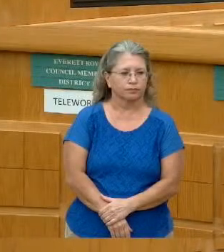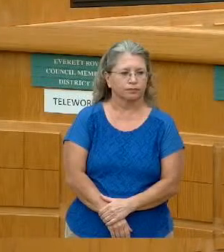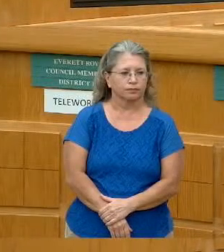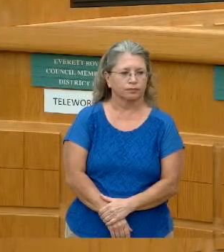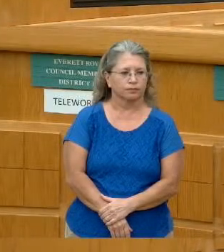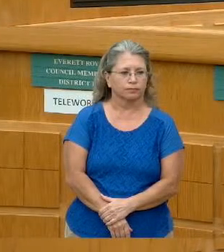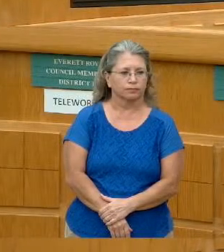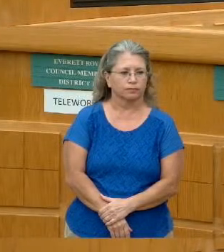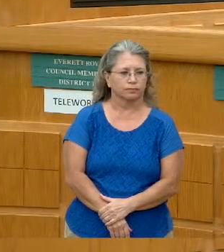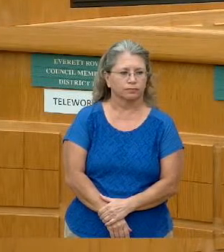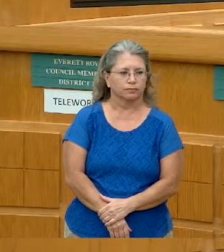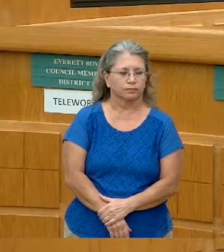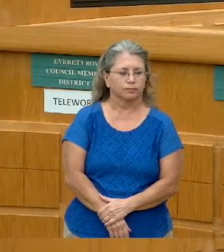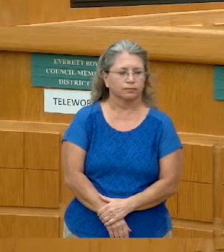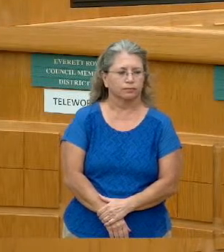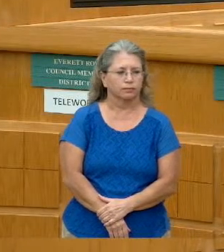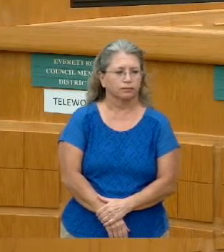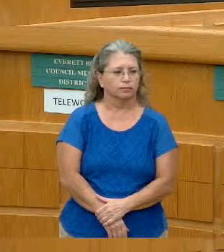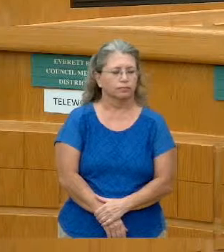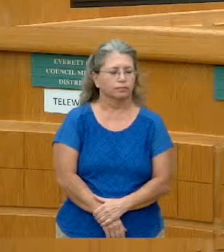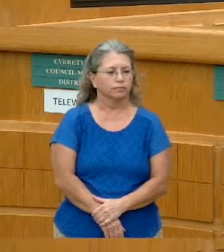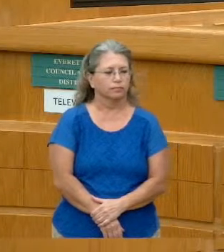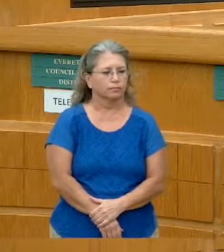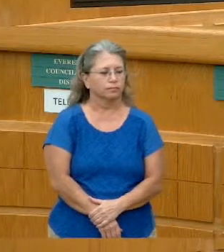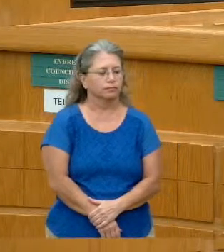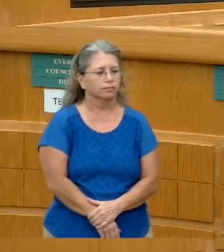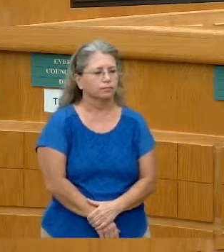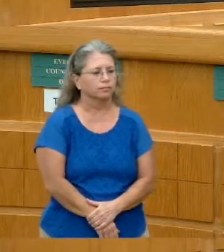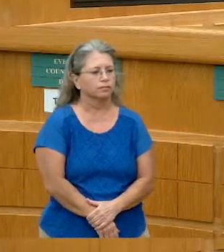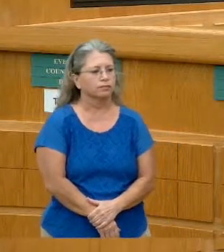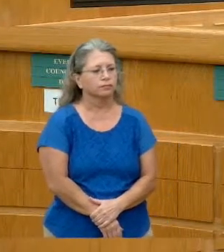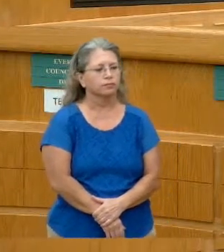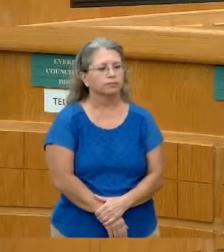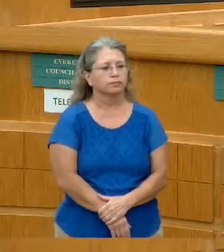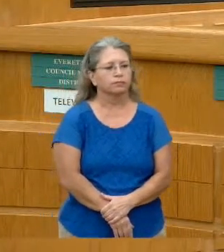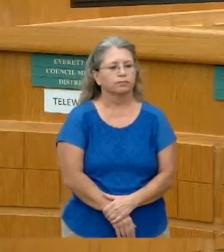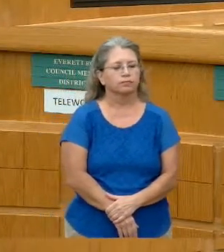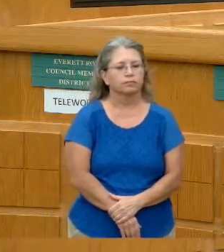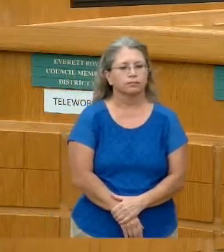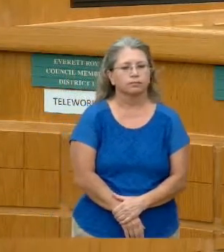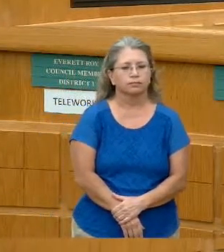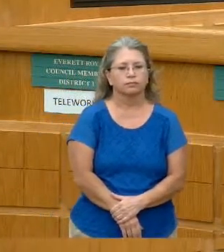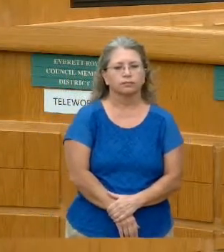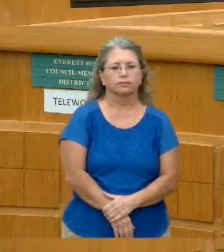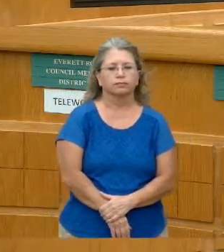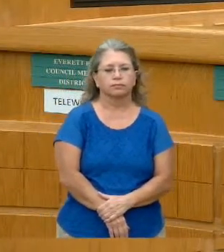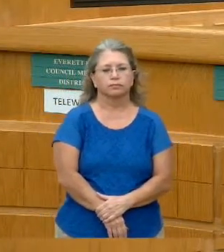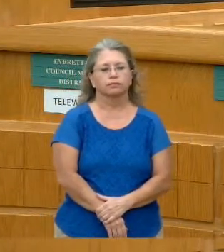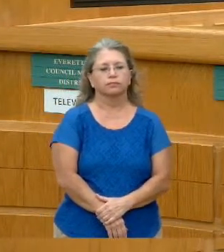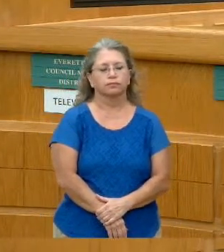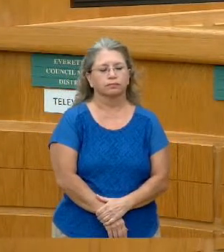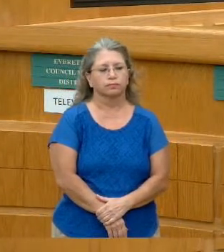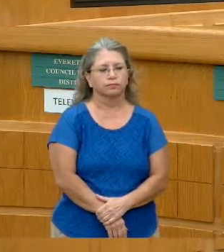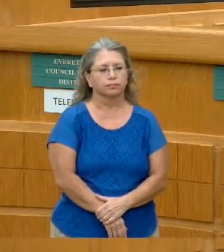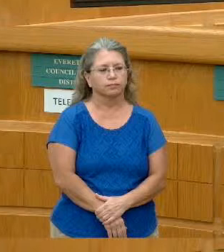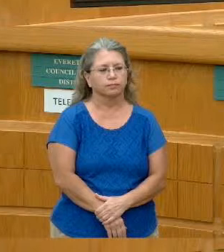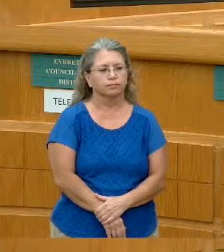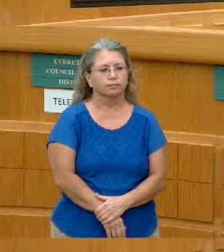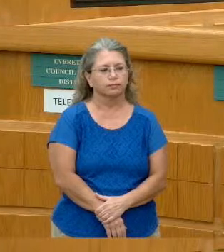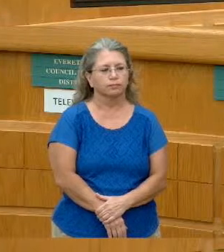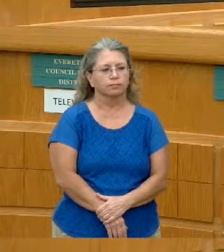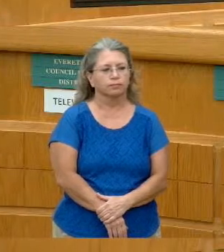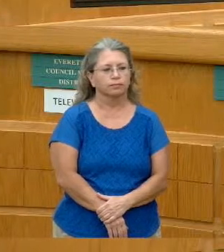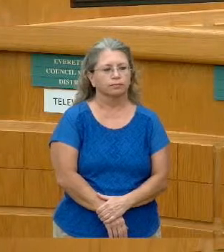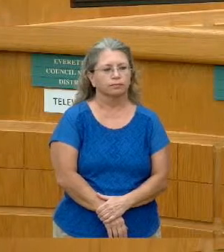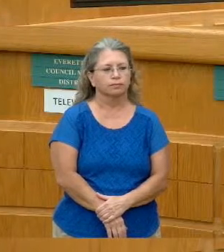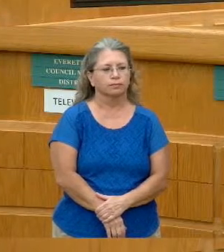facilidad propaguen el virus a una persona más vulnerable, como los ancianos o personas con sistemas inmunes débiles. Existen requisitos de salud pública